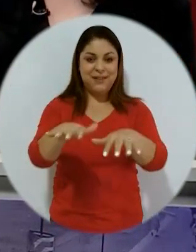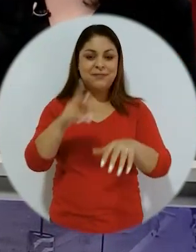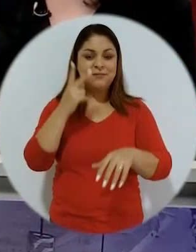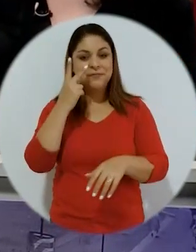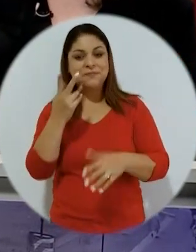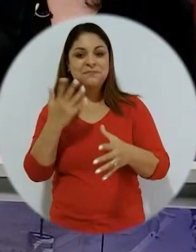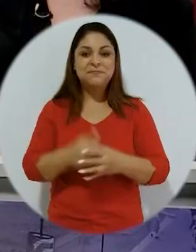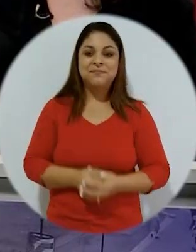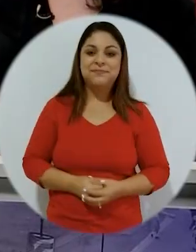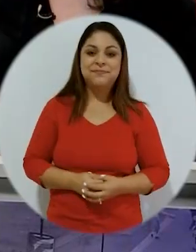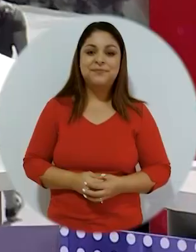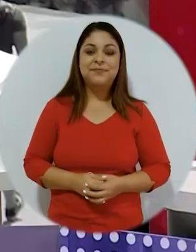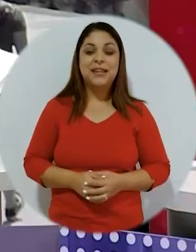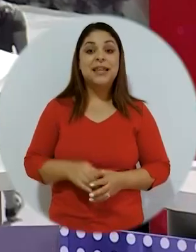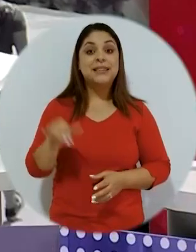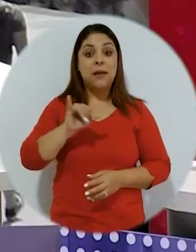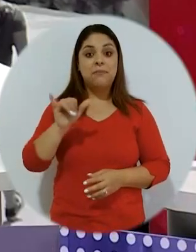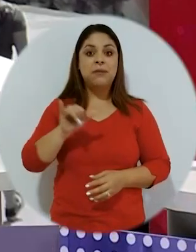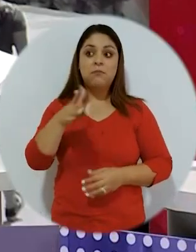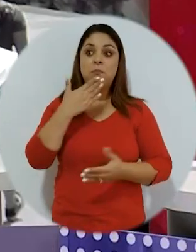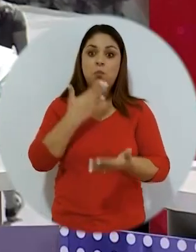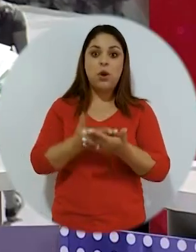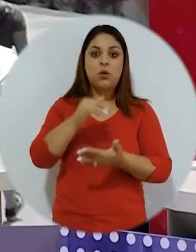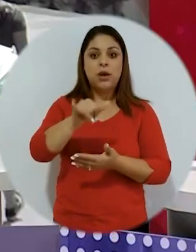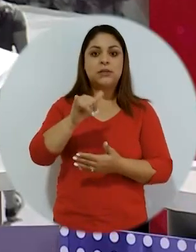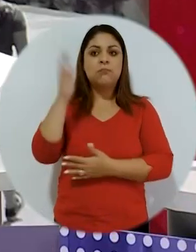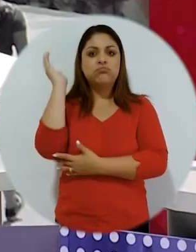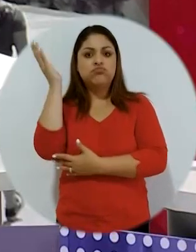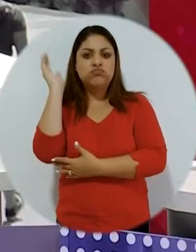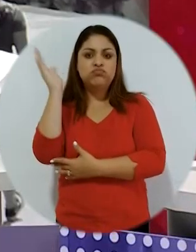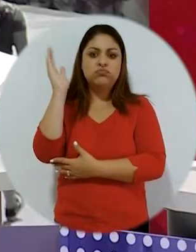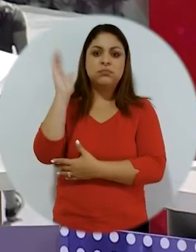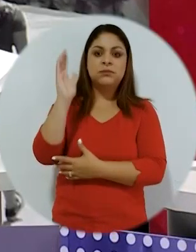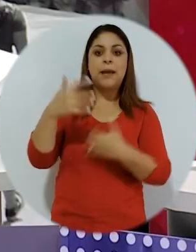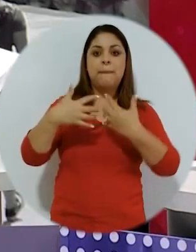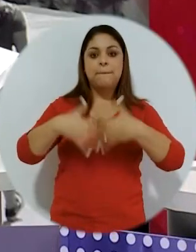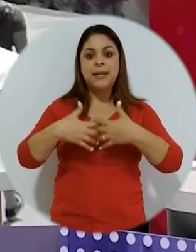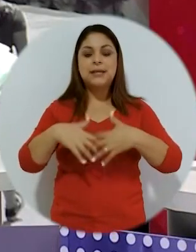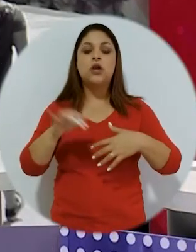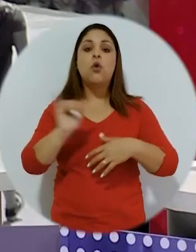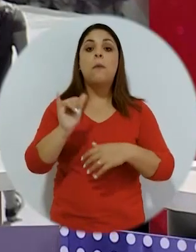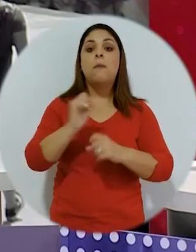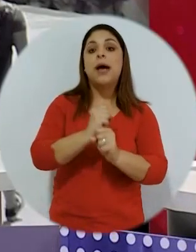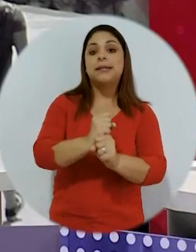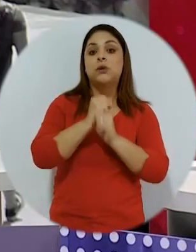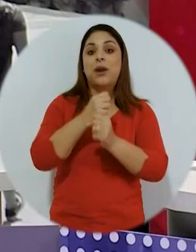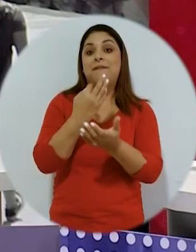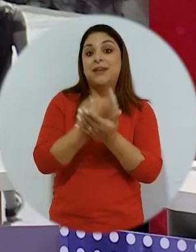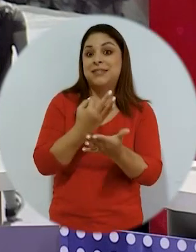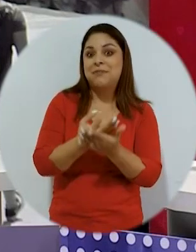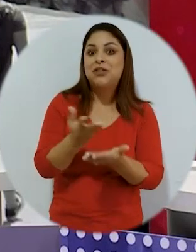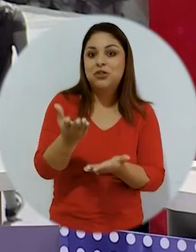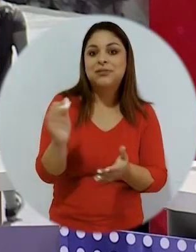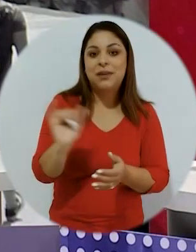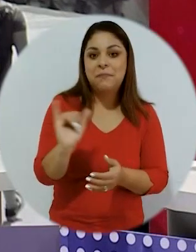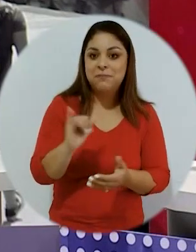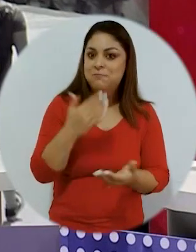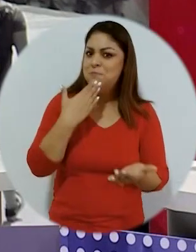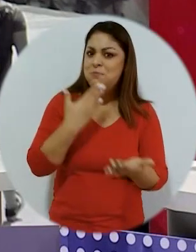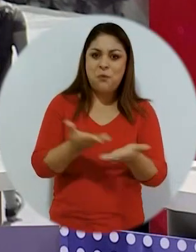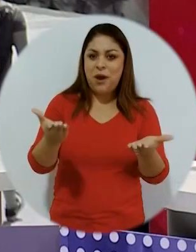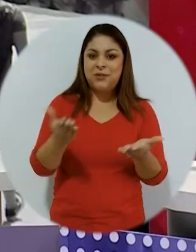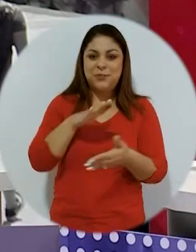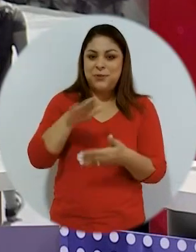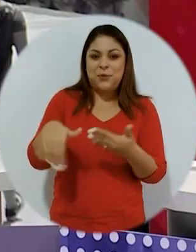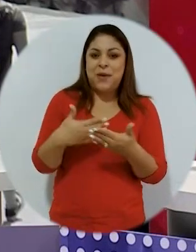bastante audiencia. Bien importante eso, que también van a tener ese panel invirtiendo en empresas en biomateriales, cómo asegurar financiamiento. Así es.